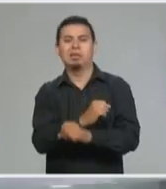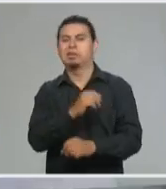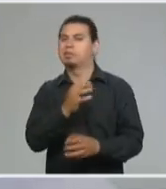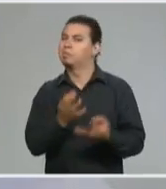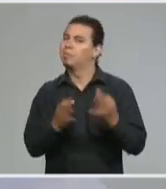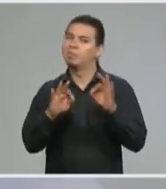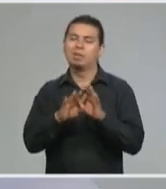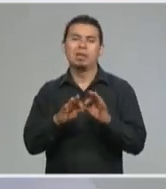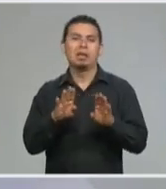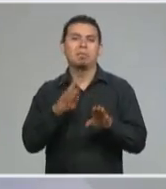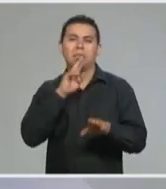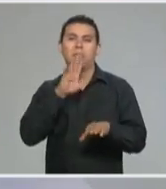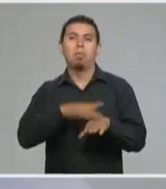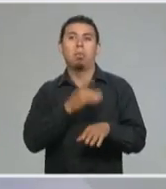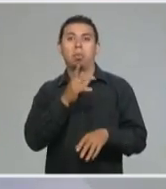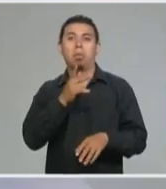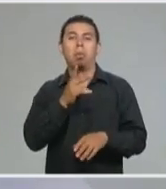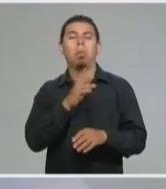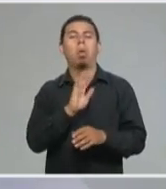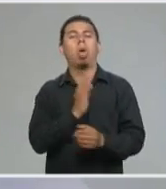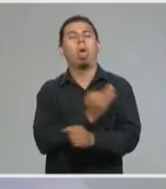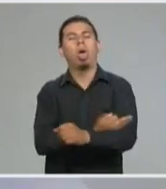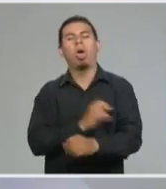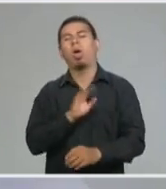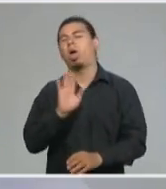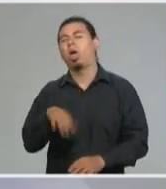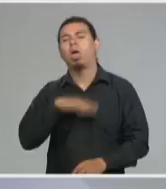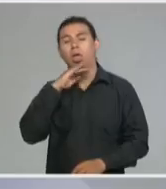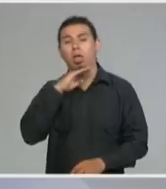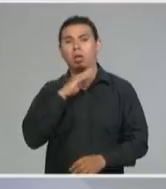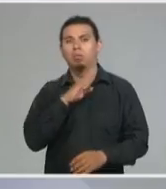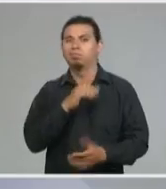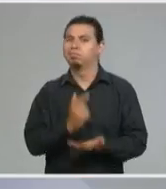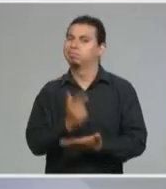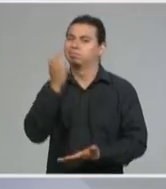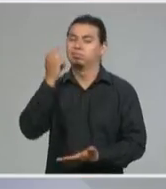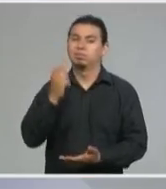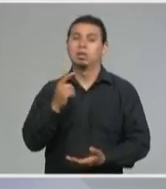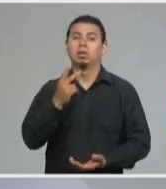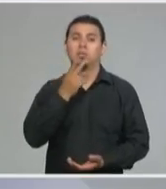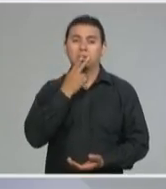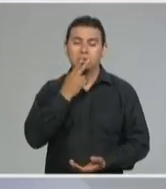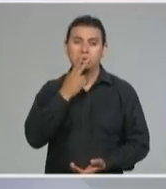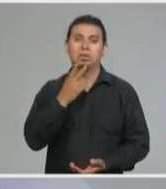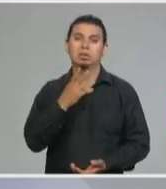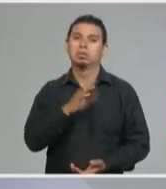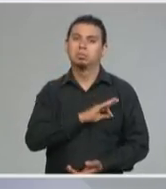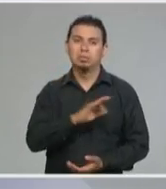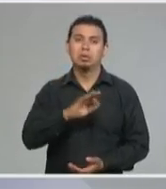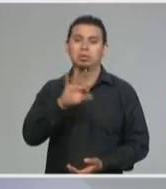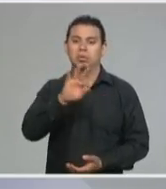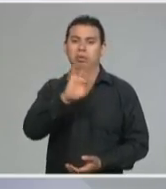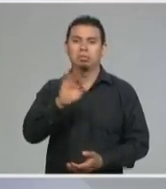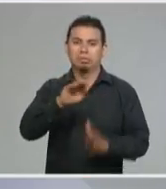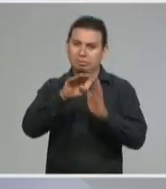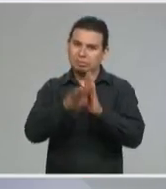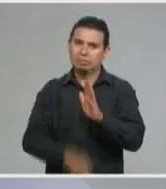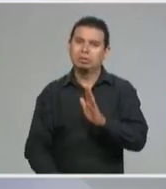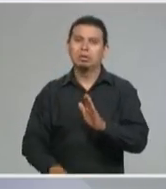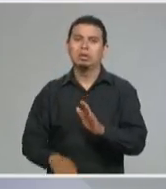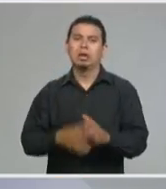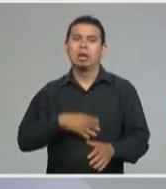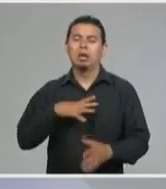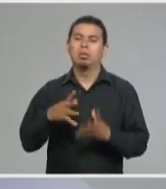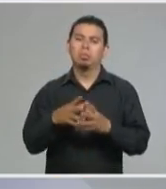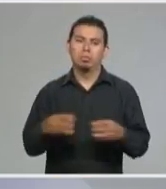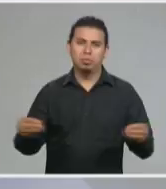punto más importante. Evitar el tabaco, el fumar, es un factor de riesgo que incrementa hasta 40 veces la posibilidad de desarrollar un cáncer